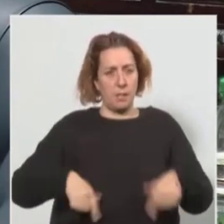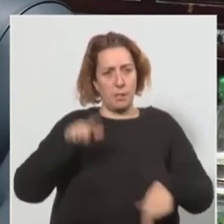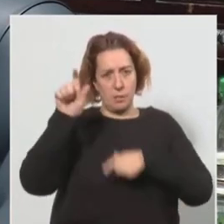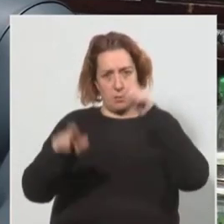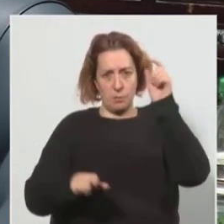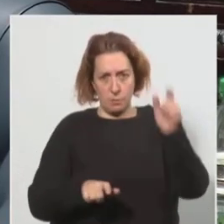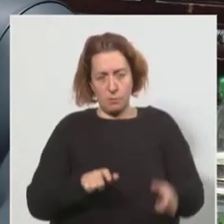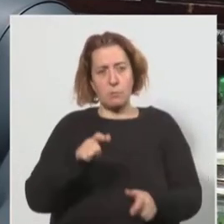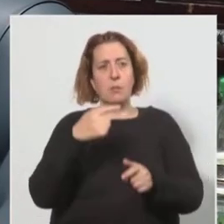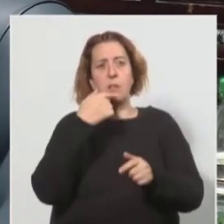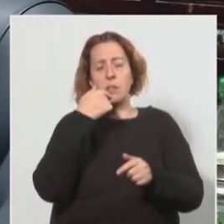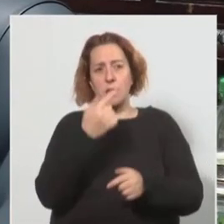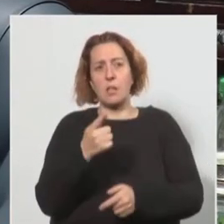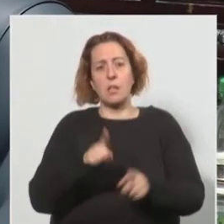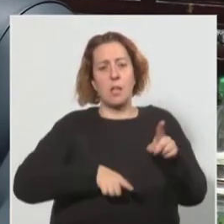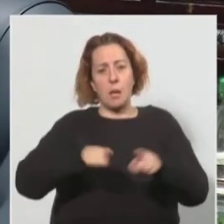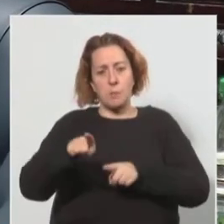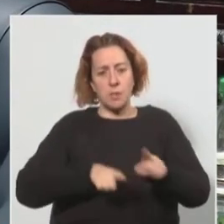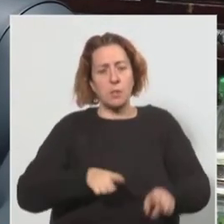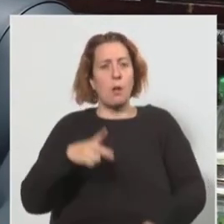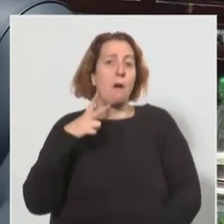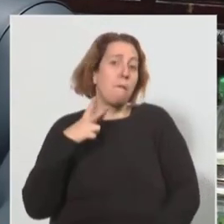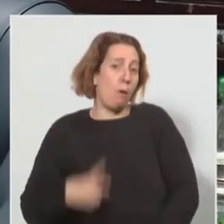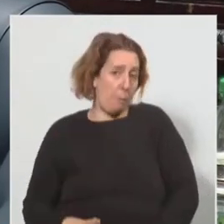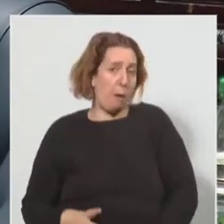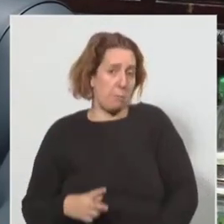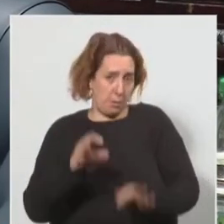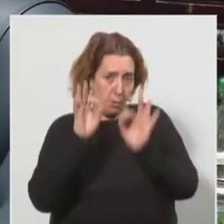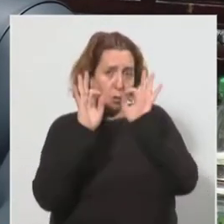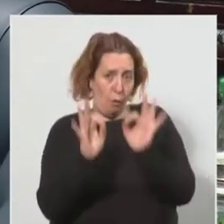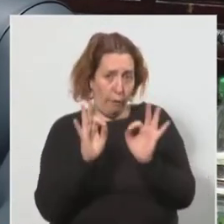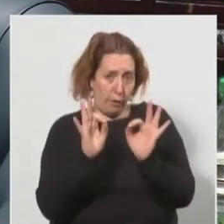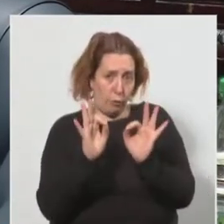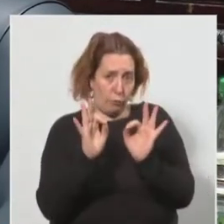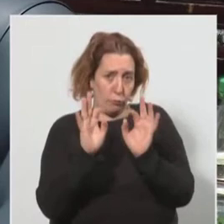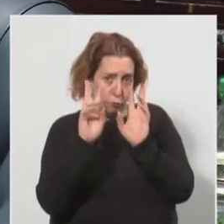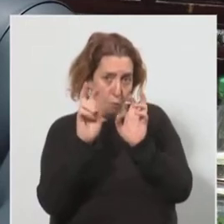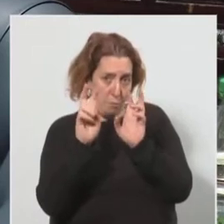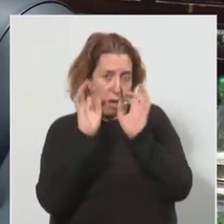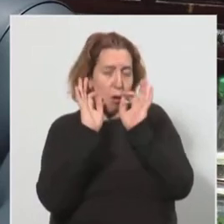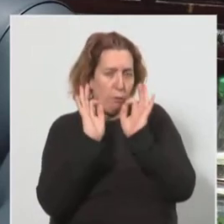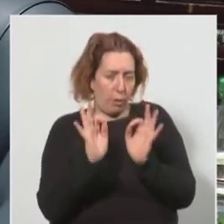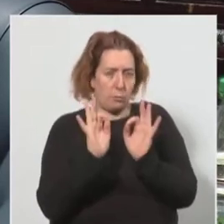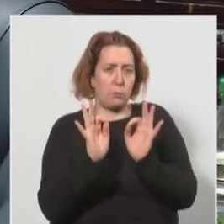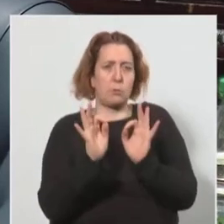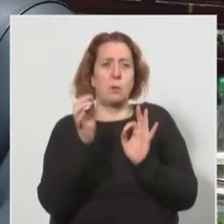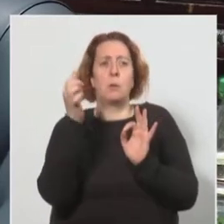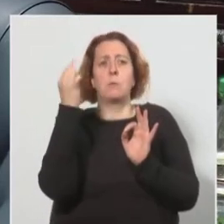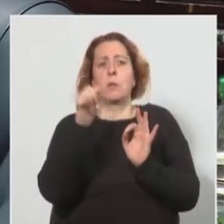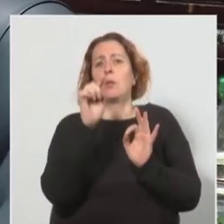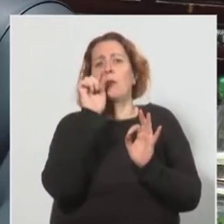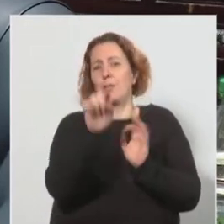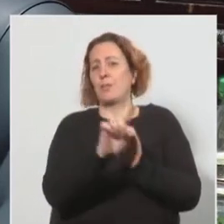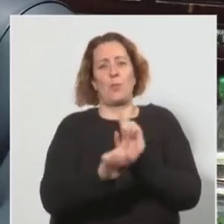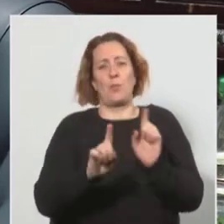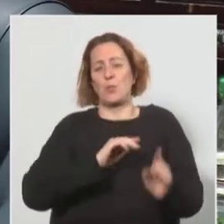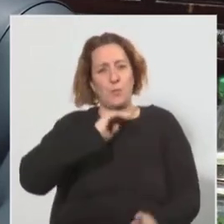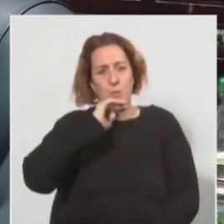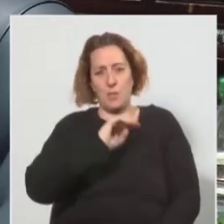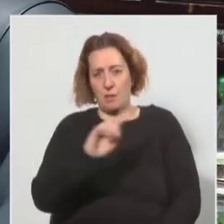trámites fueron formalmente correctos? Él pone correctos entre comillas, pero eso no